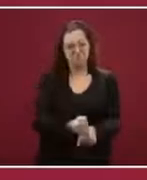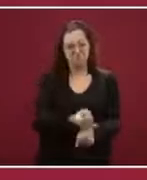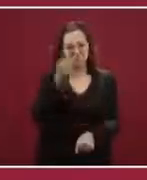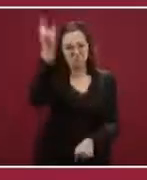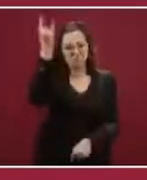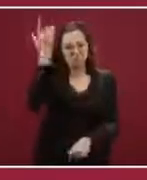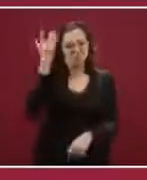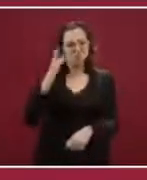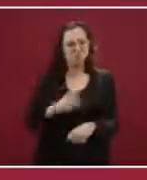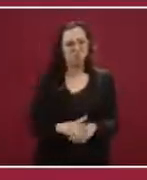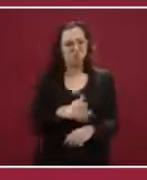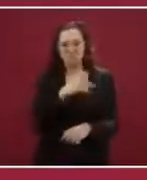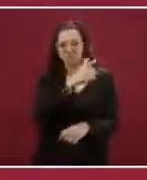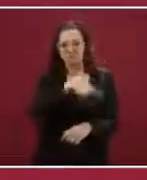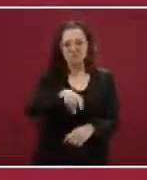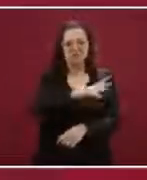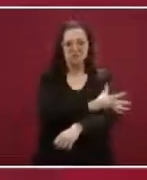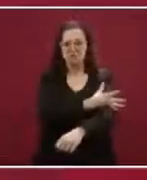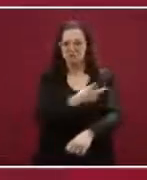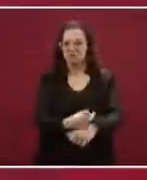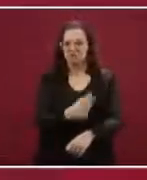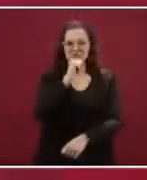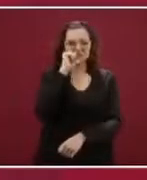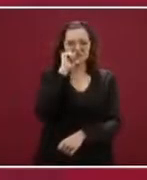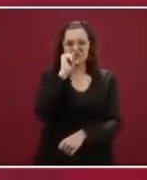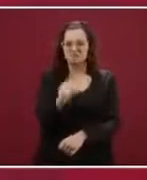capaces de todo.